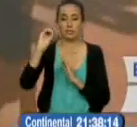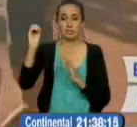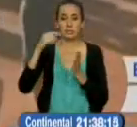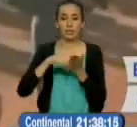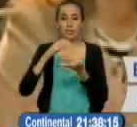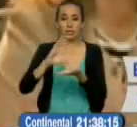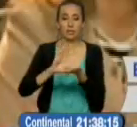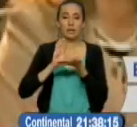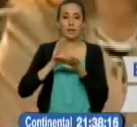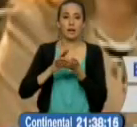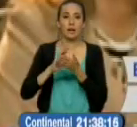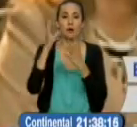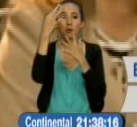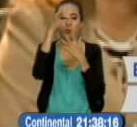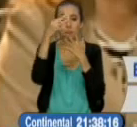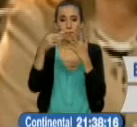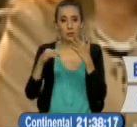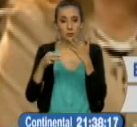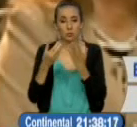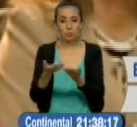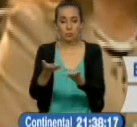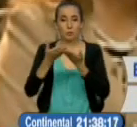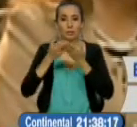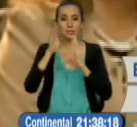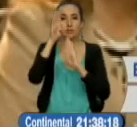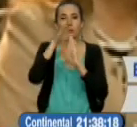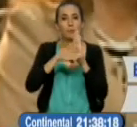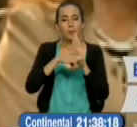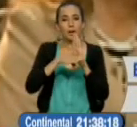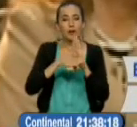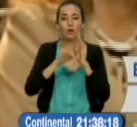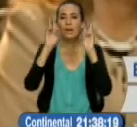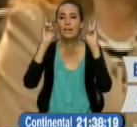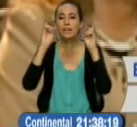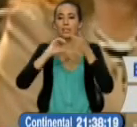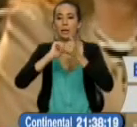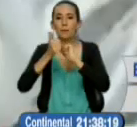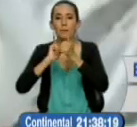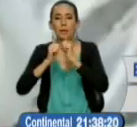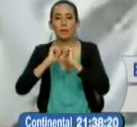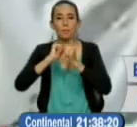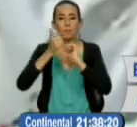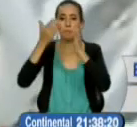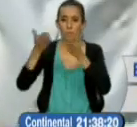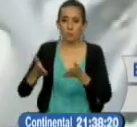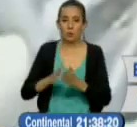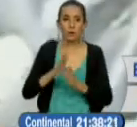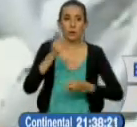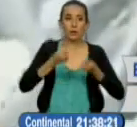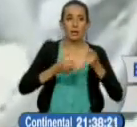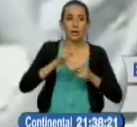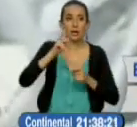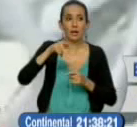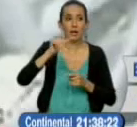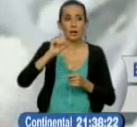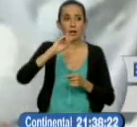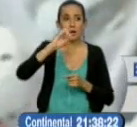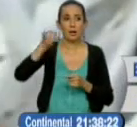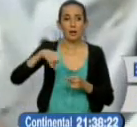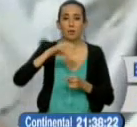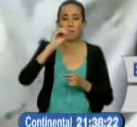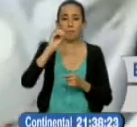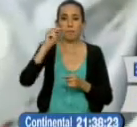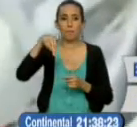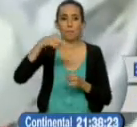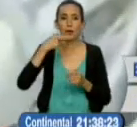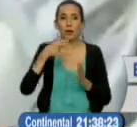presupuesto destinado al sector deportivo para el 2018. Ante este anuncio, varios deportistas, como Mariana Pajón, 2 veces ganadora del oro olímpico